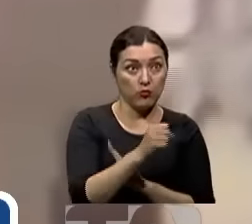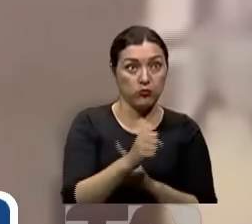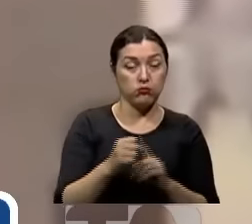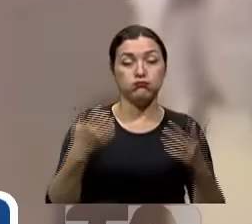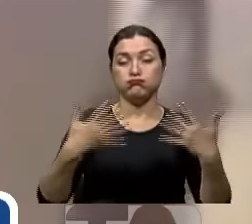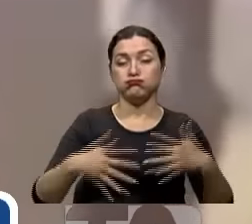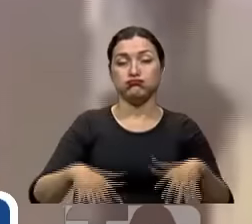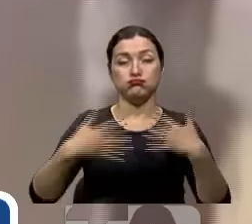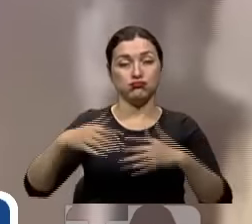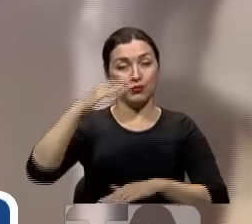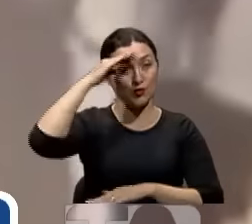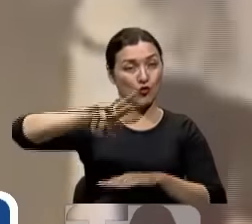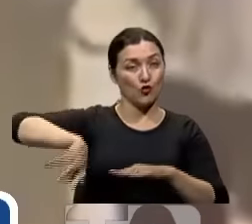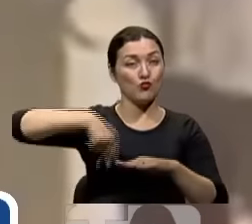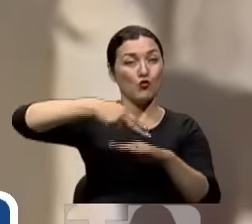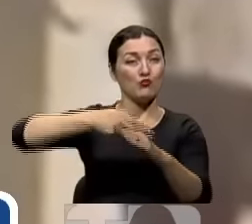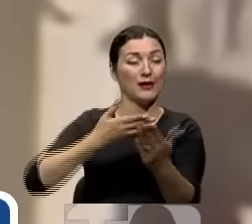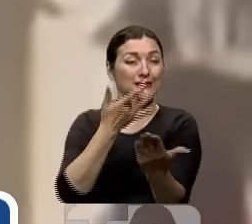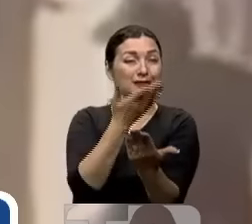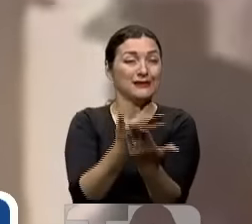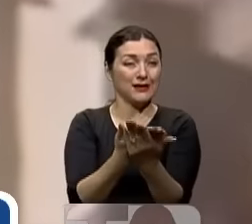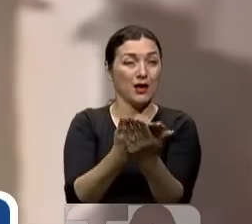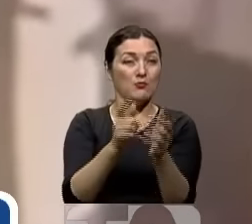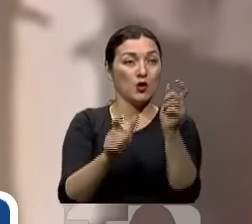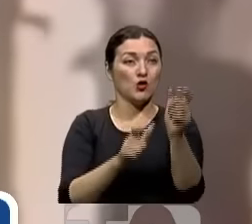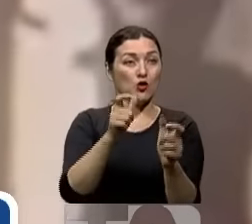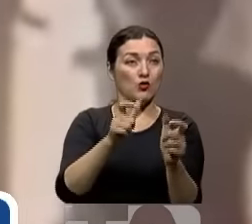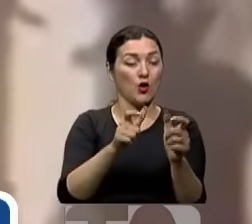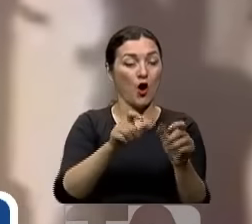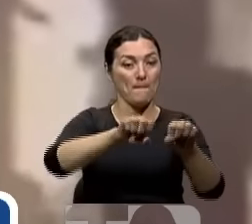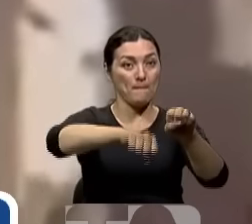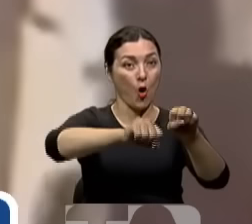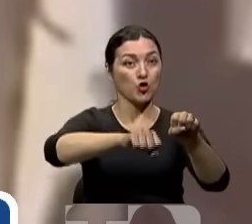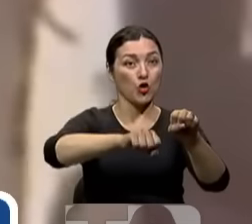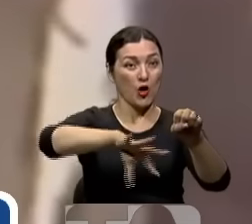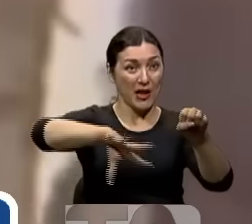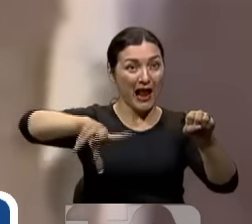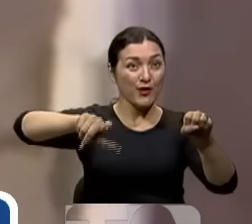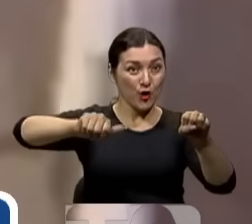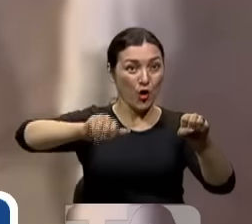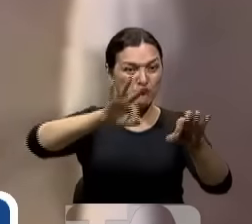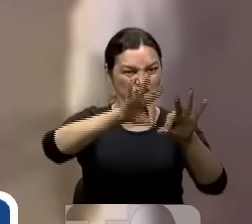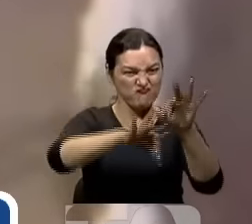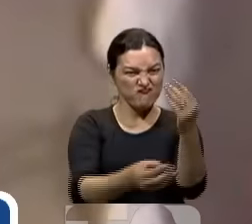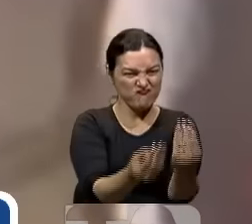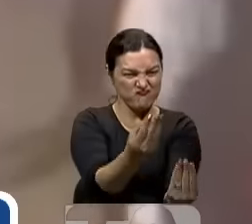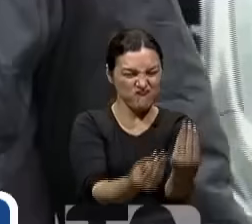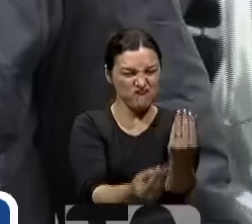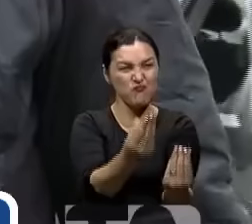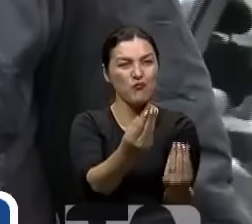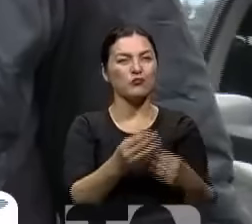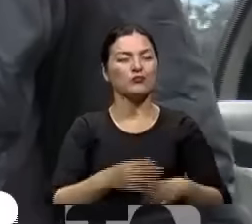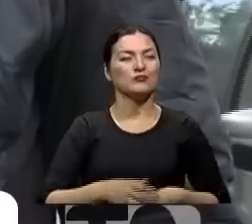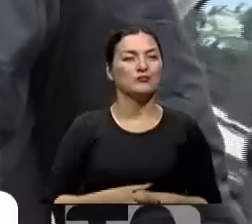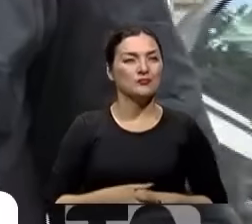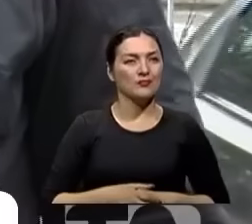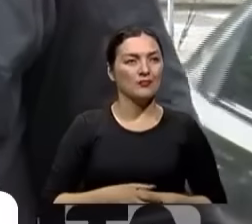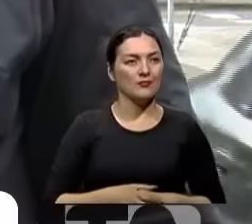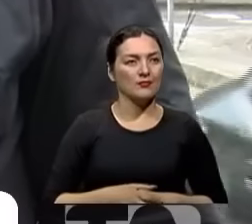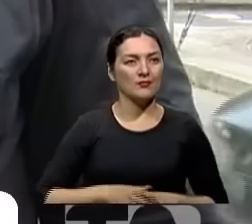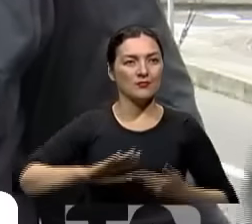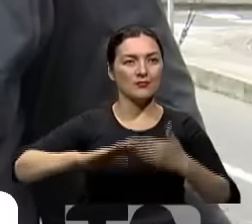grave cuando la Policía Nacional llegó, ya que los moradores incineraron la motocicleta en la que se movilizaban los asaltantes. Gracias a la